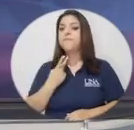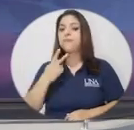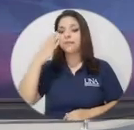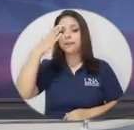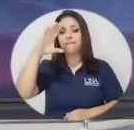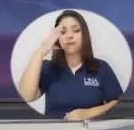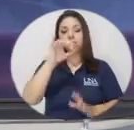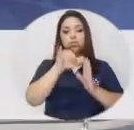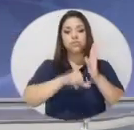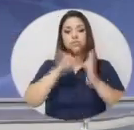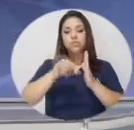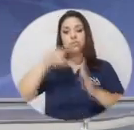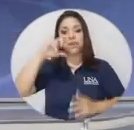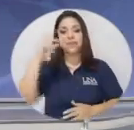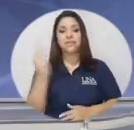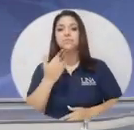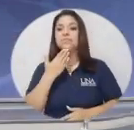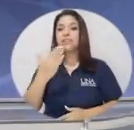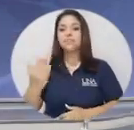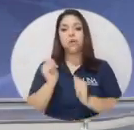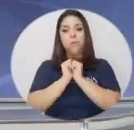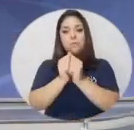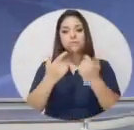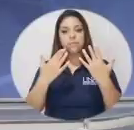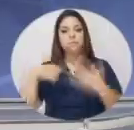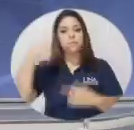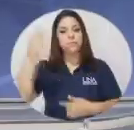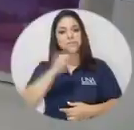www.unocomunica.una.ac.cr y en nuestros perfiles de Facebook, Twitter, YouTube